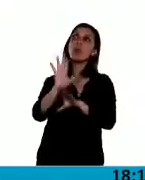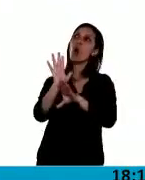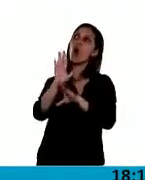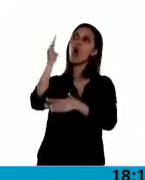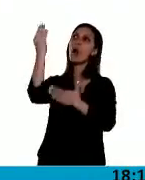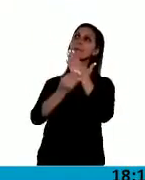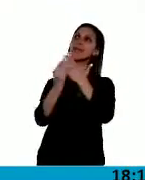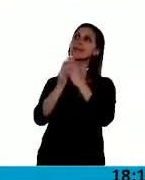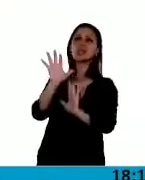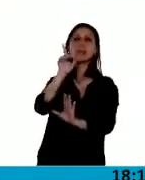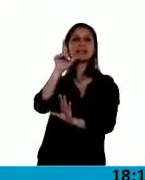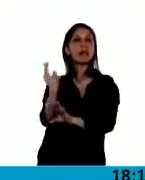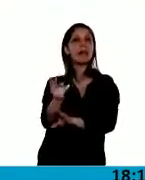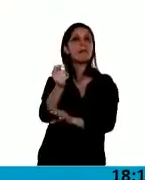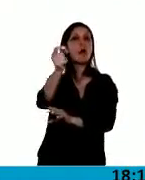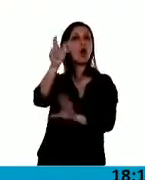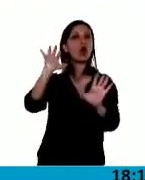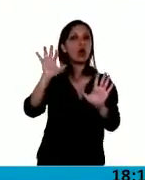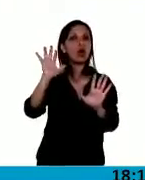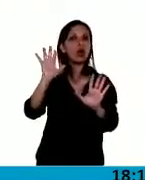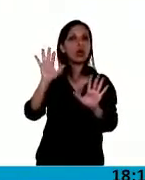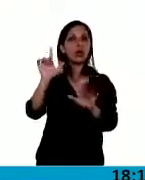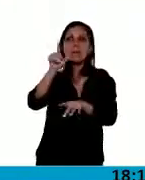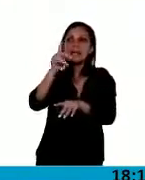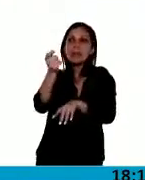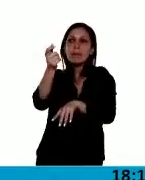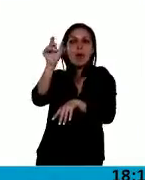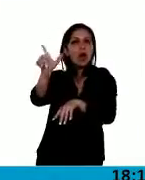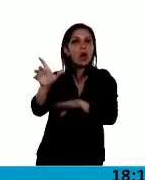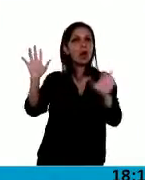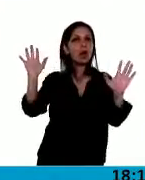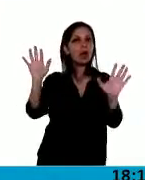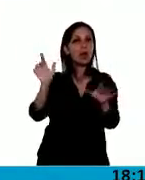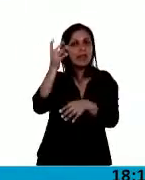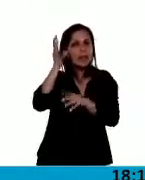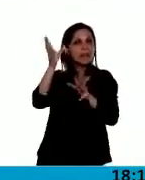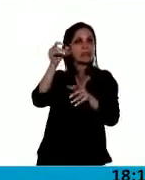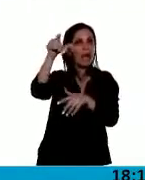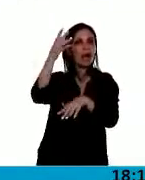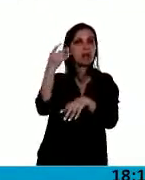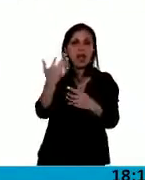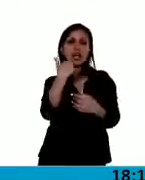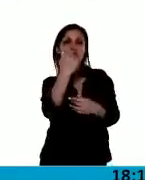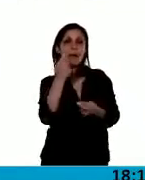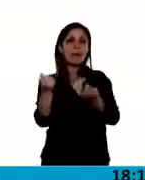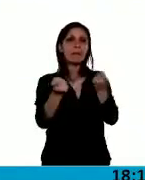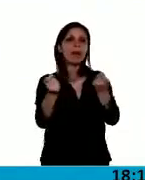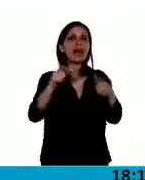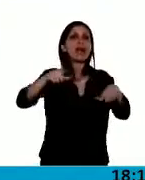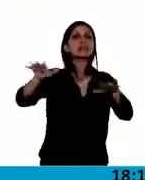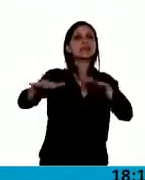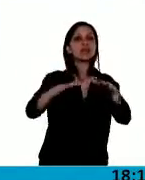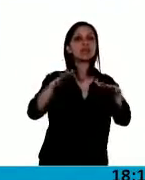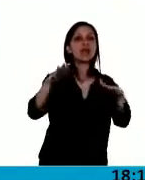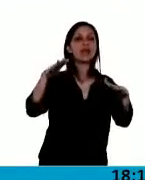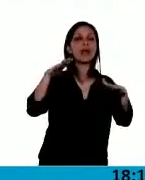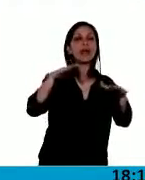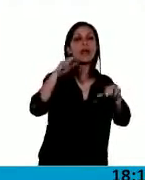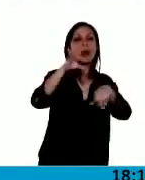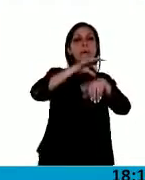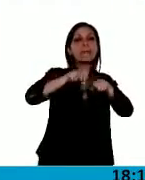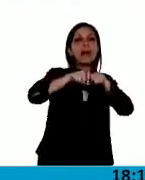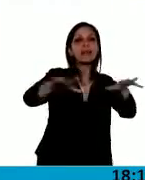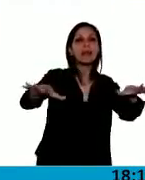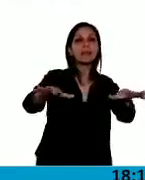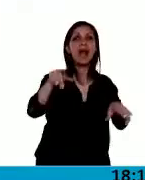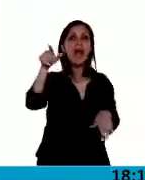chico. Le quedó grande, perdón. No ha sabido gestionar la pandemia y en este momento, por más que seas buen